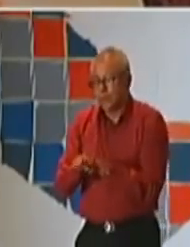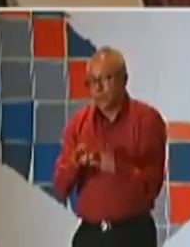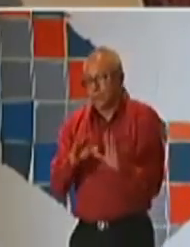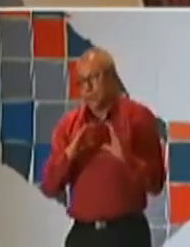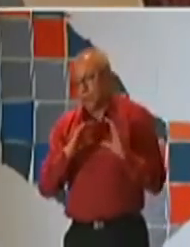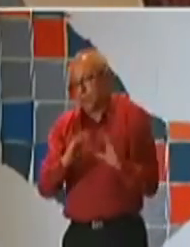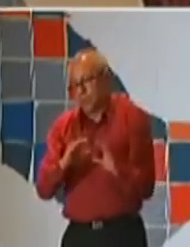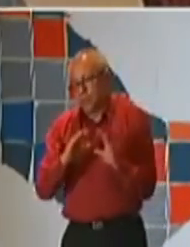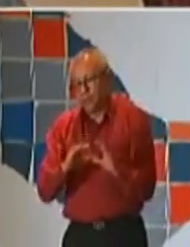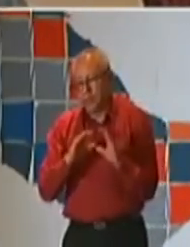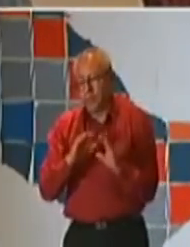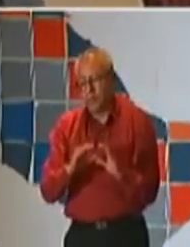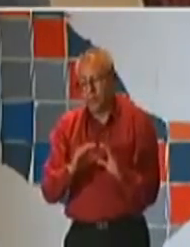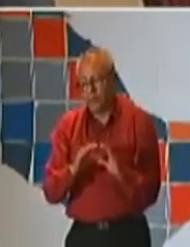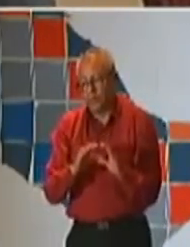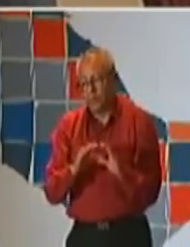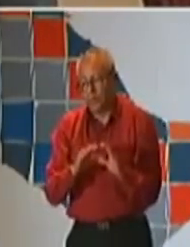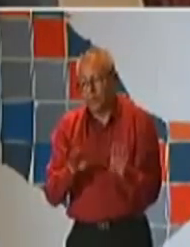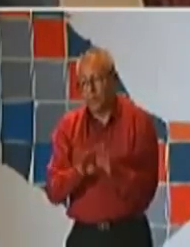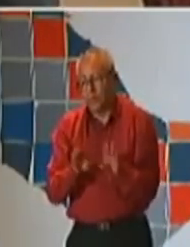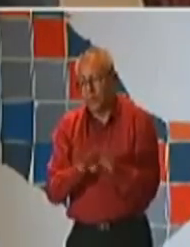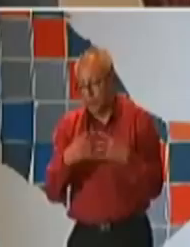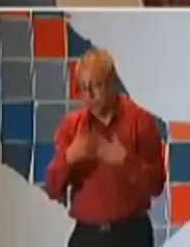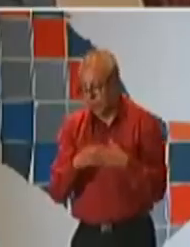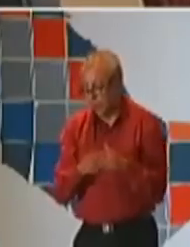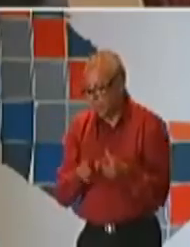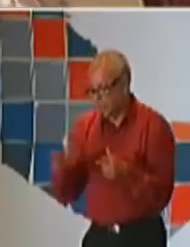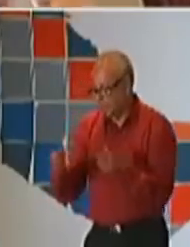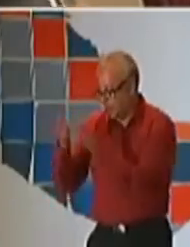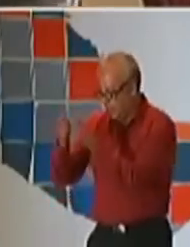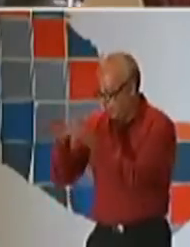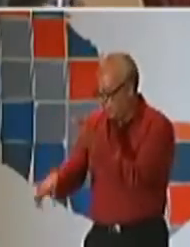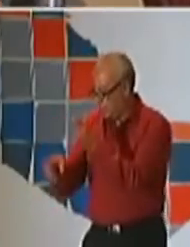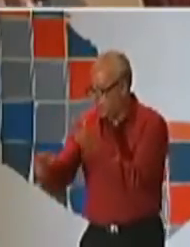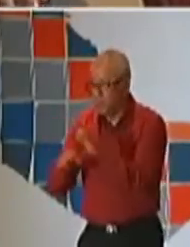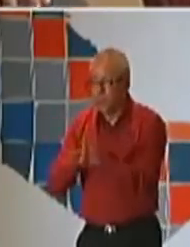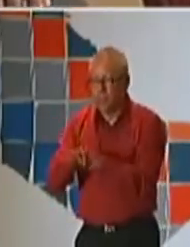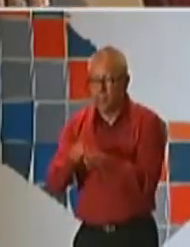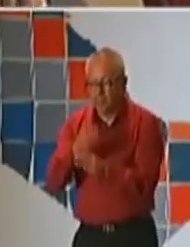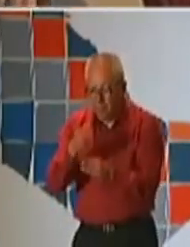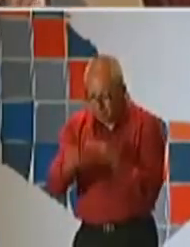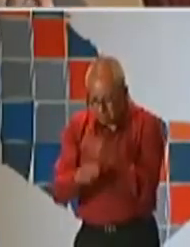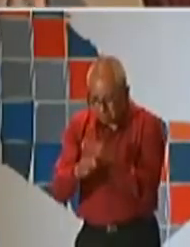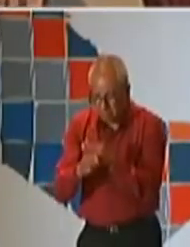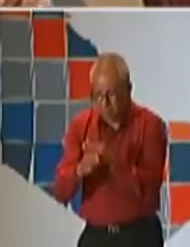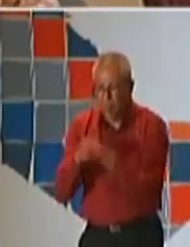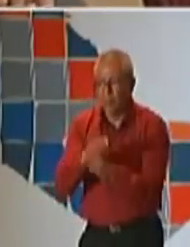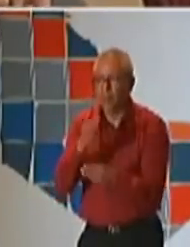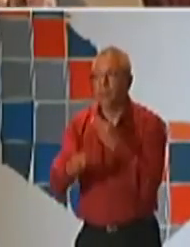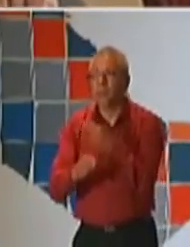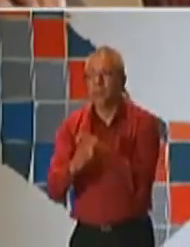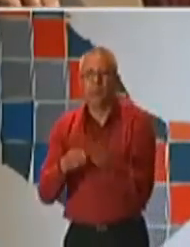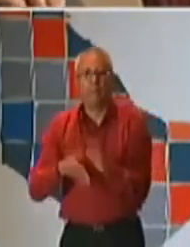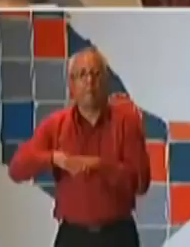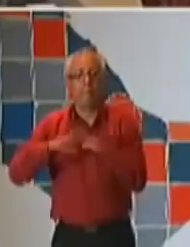para reducir sus costos de mano de obra y multiplicar la productividad es hoy por hoy la fuente de